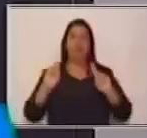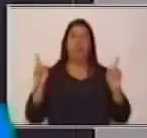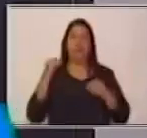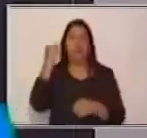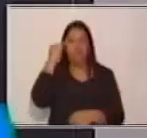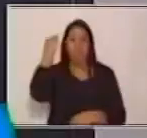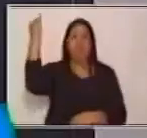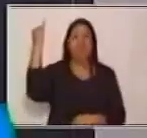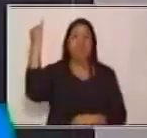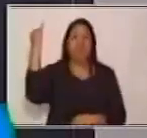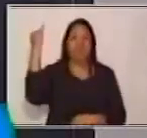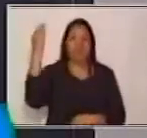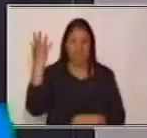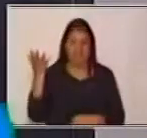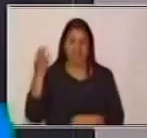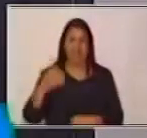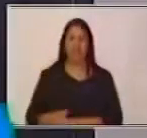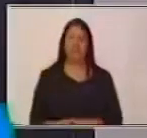lucero,